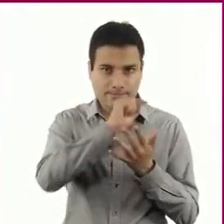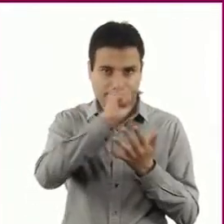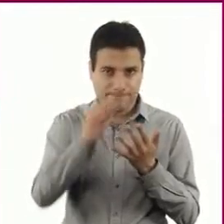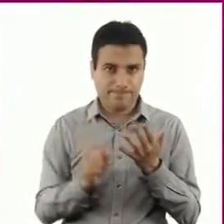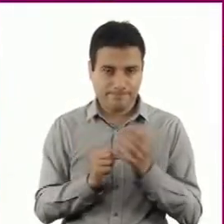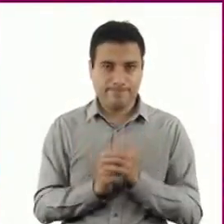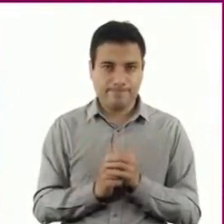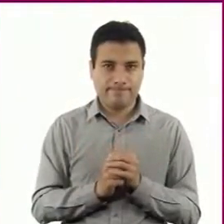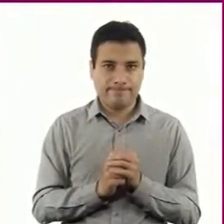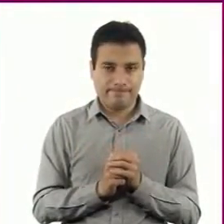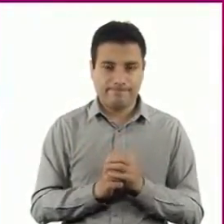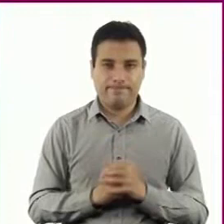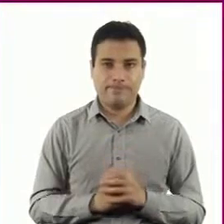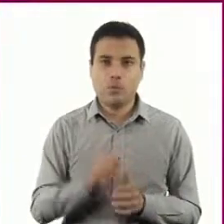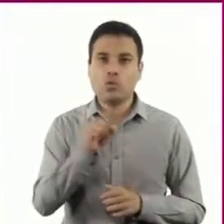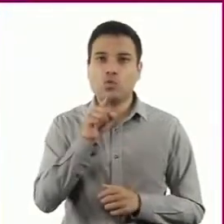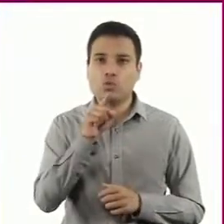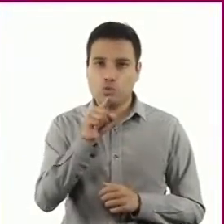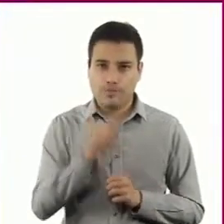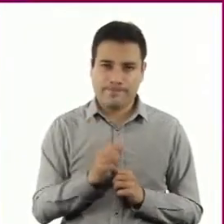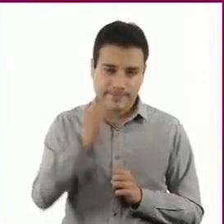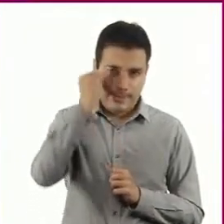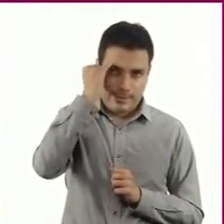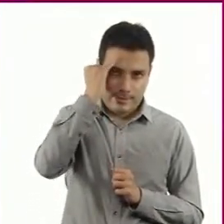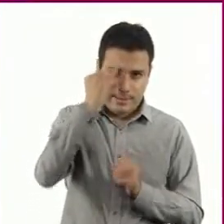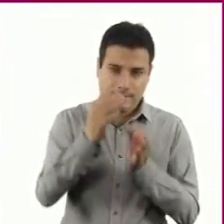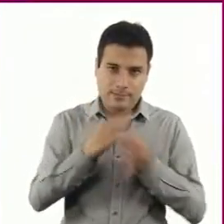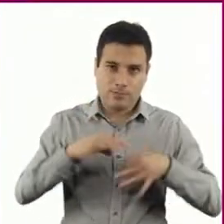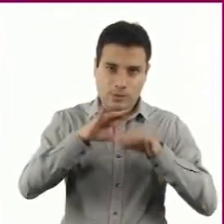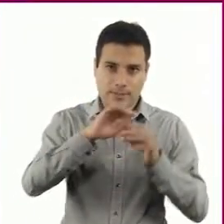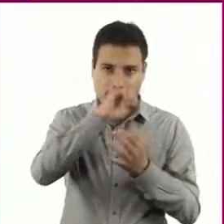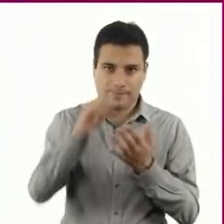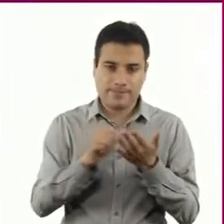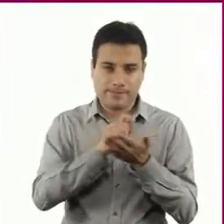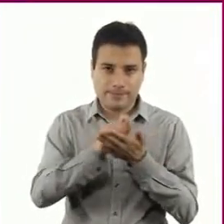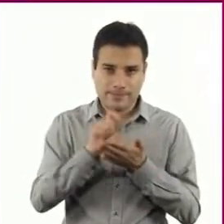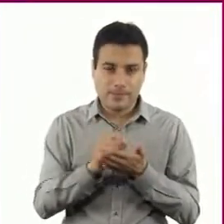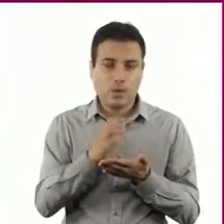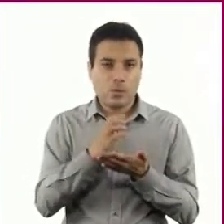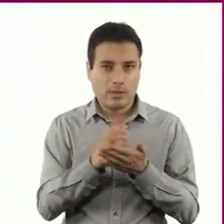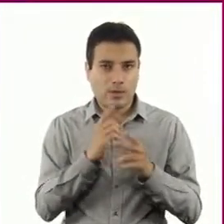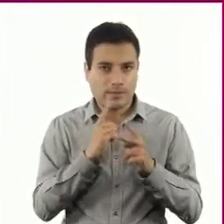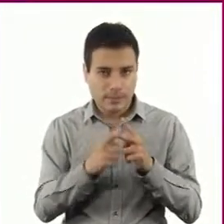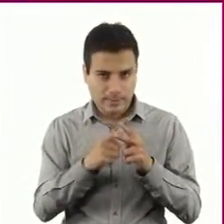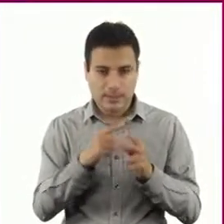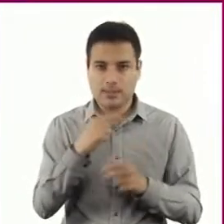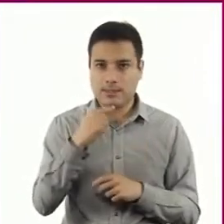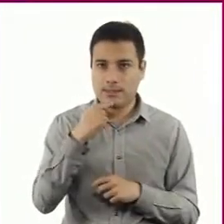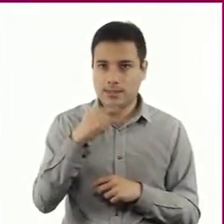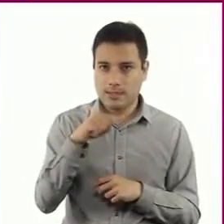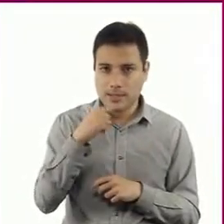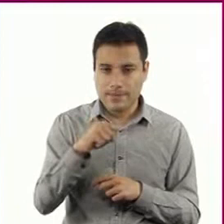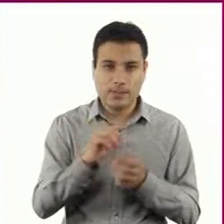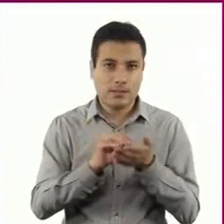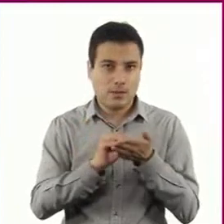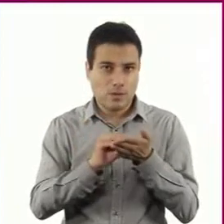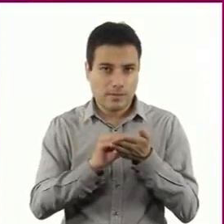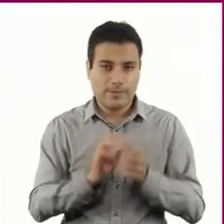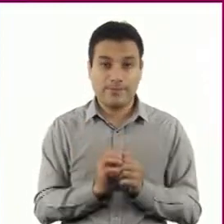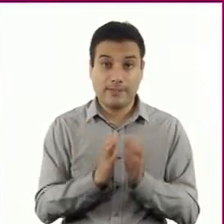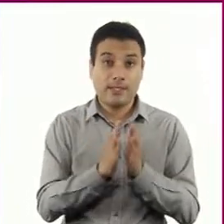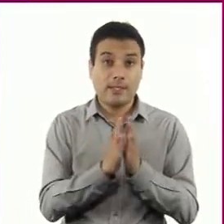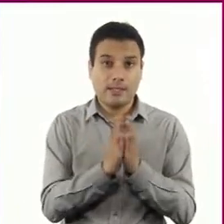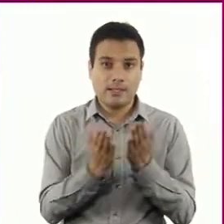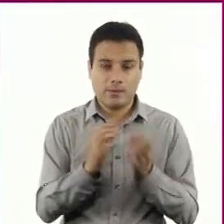de la información que consideren más relevante. Su cuaderno de matemáticas, lápiz, goma y su libro de texto